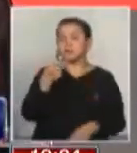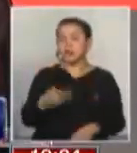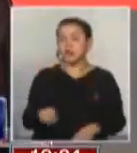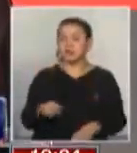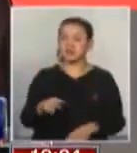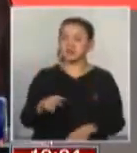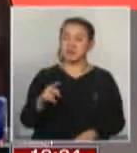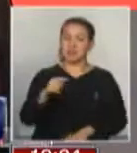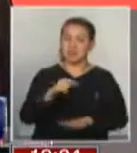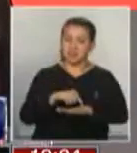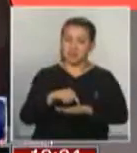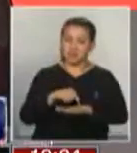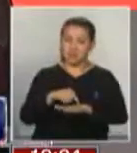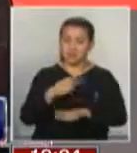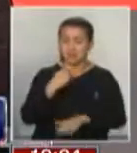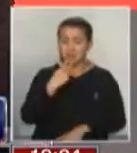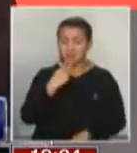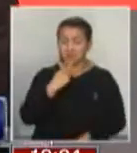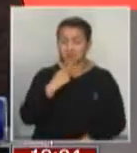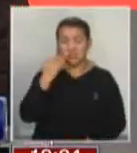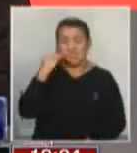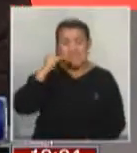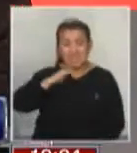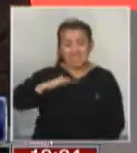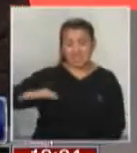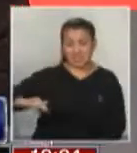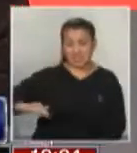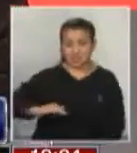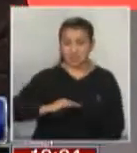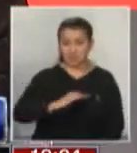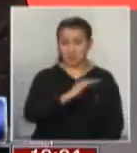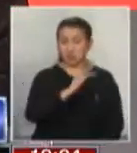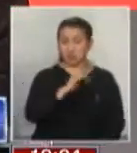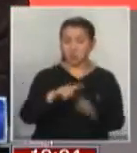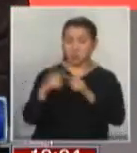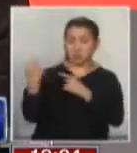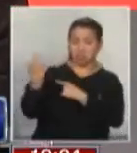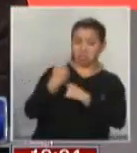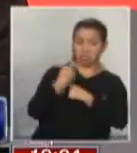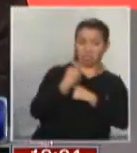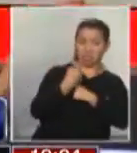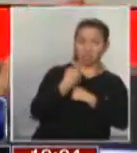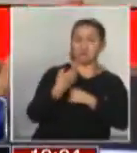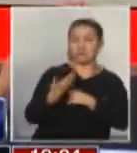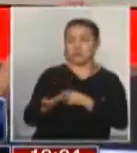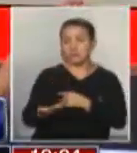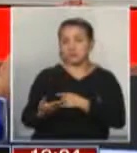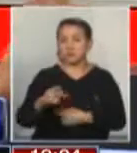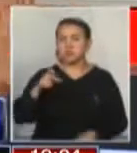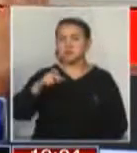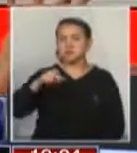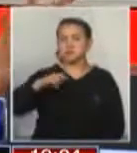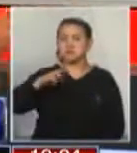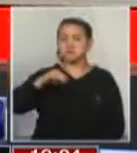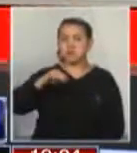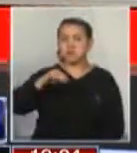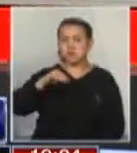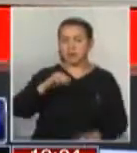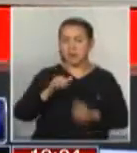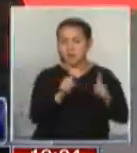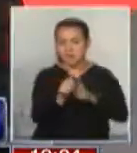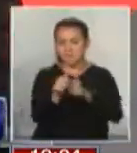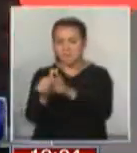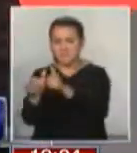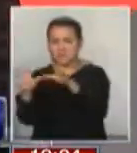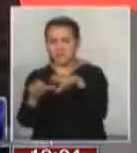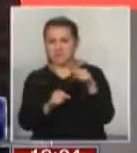que vivió su infancia bajo la ocupación de su padre que no